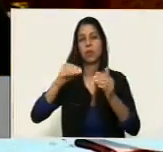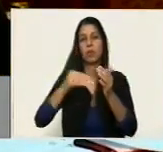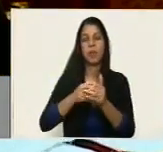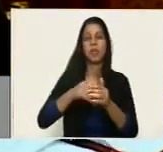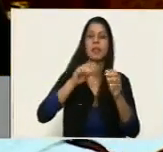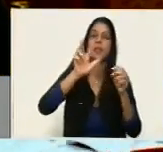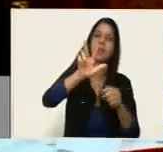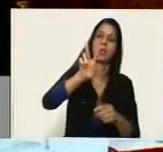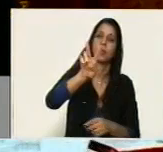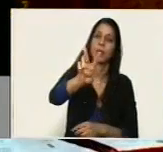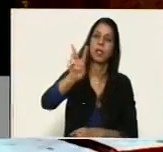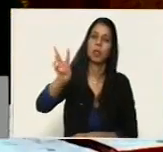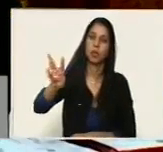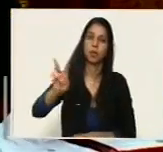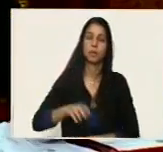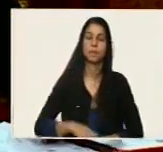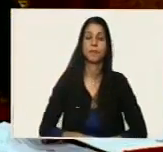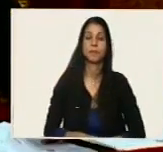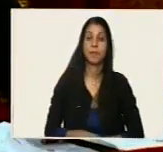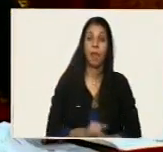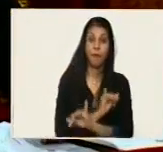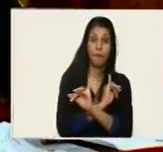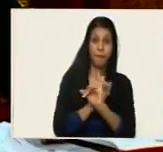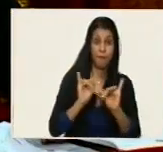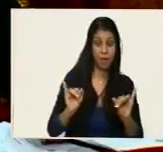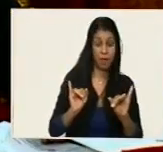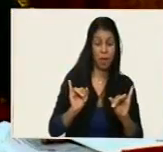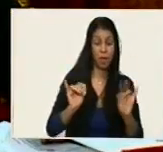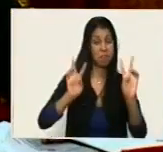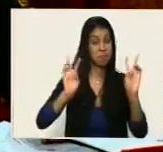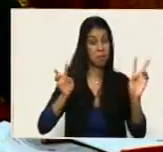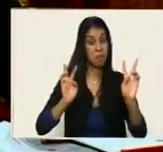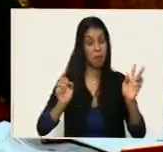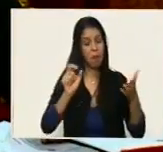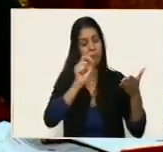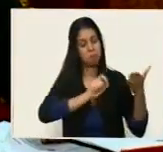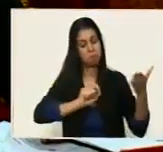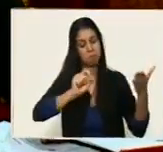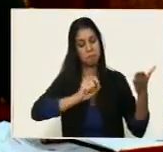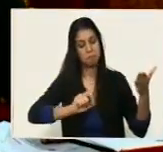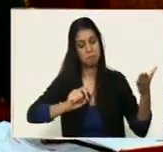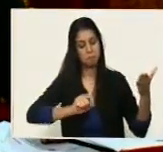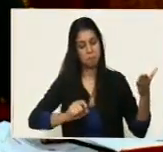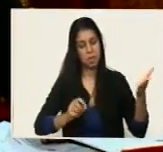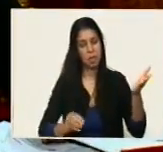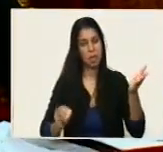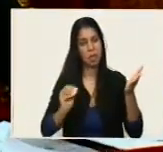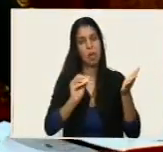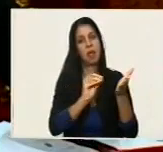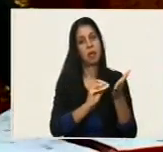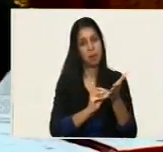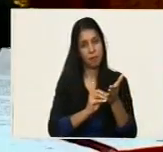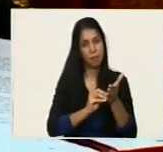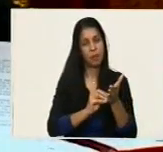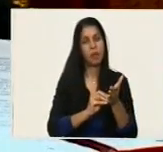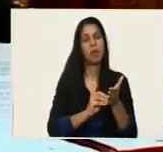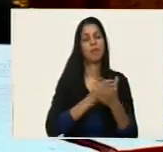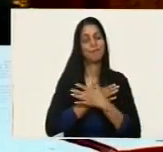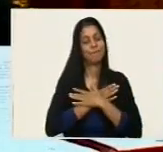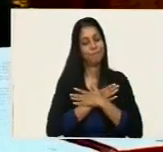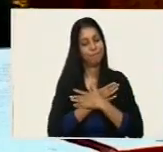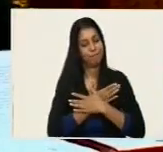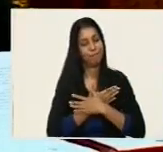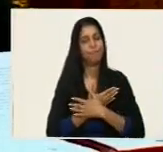17.664.322. Sin otro particular al cual hacer referencia y reiterándole nuestras muestras de